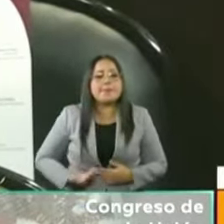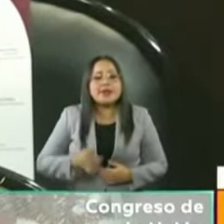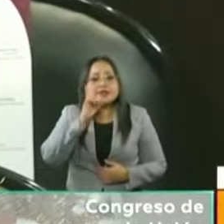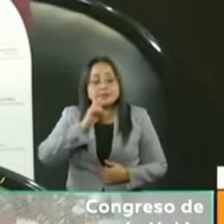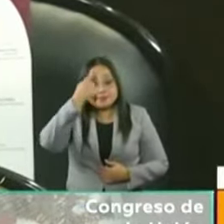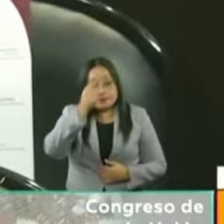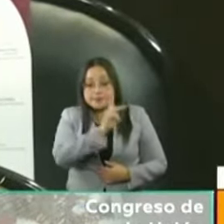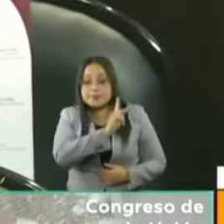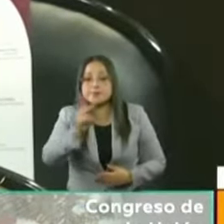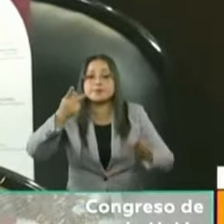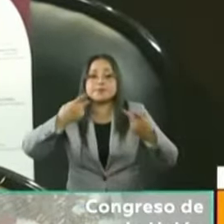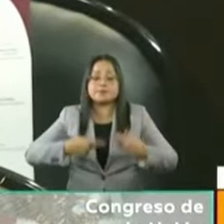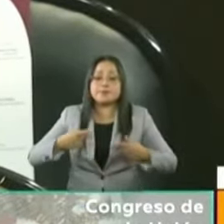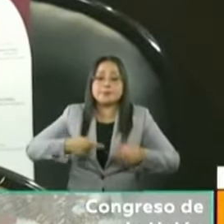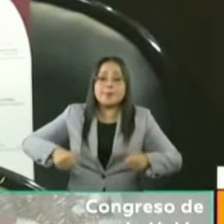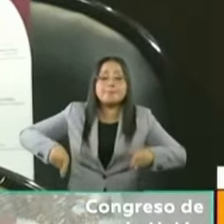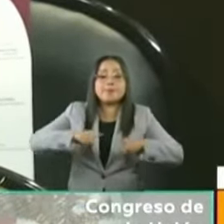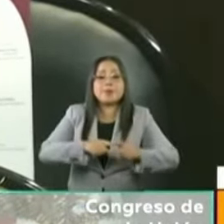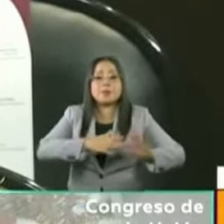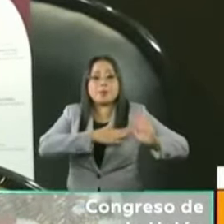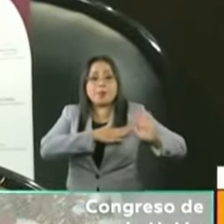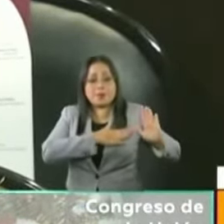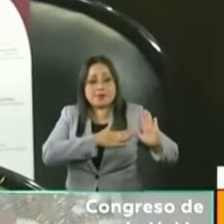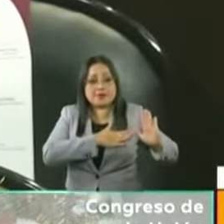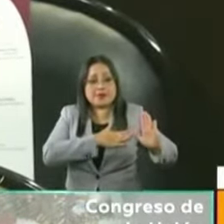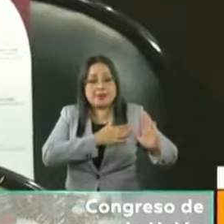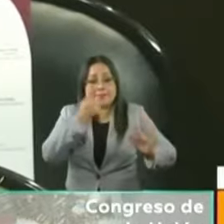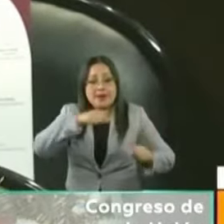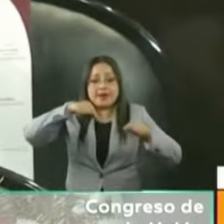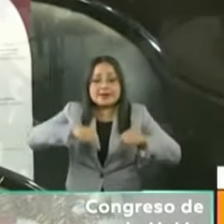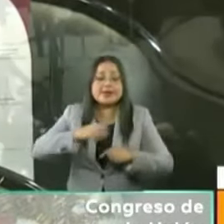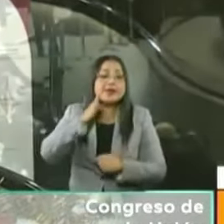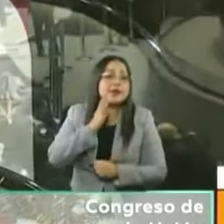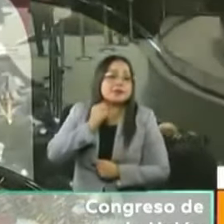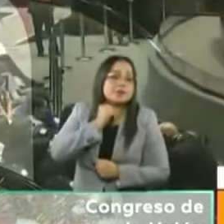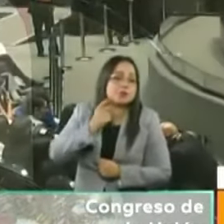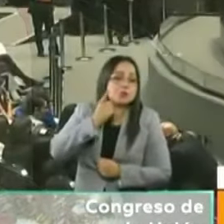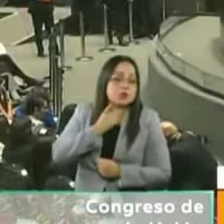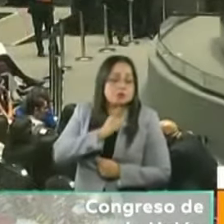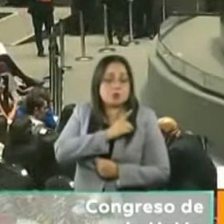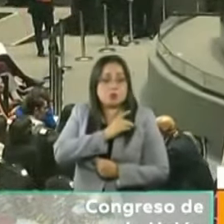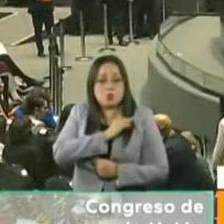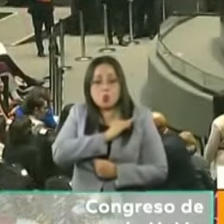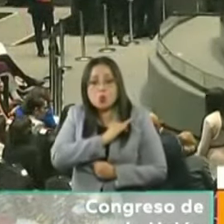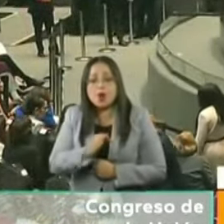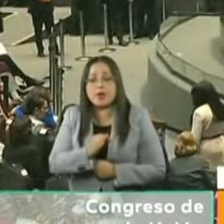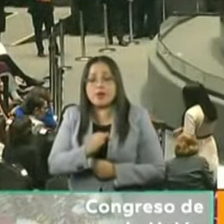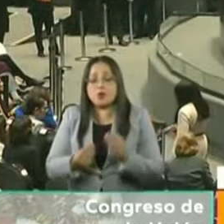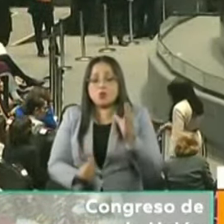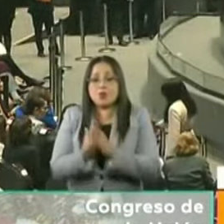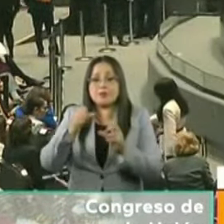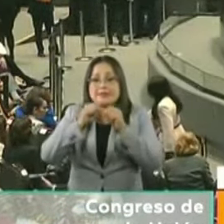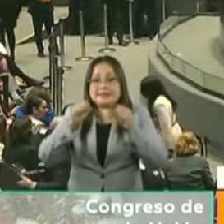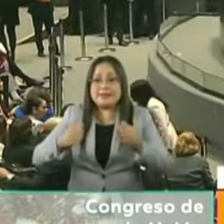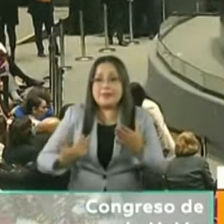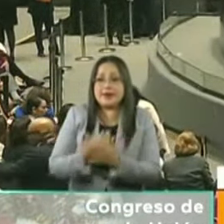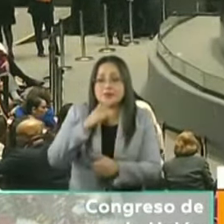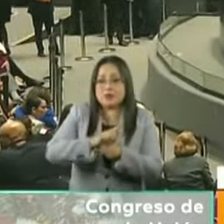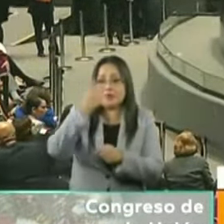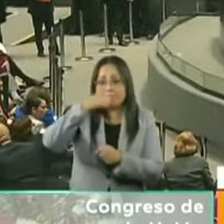Miami, 10:50 hora de México, ya lo que es la toma de posesión justo cuando llegue a la Cámara de Diputados la propia Claudia Sheinbaum, y